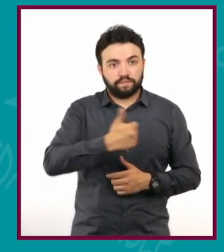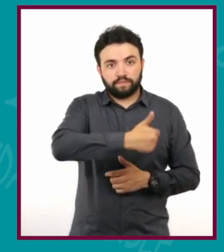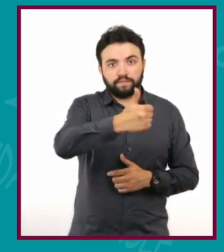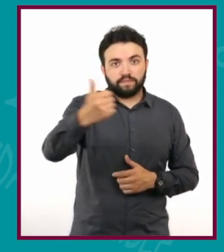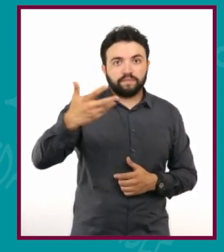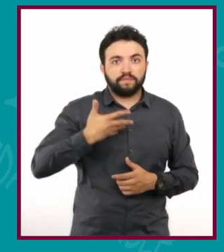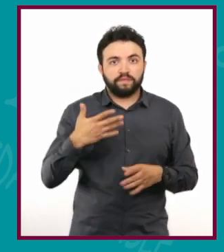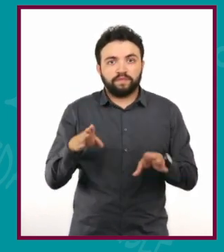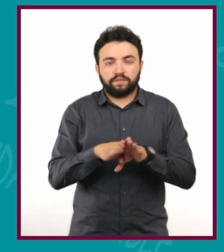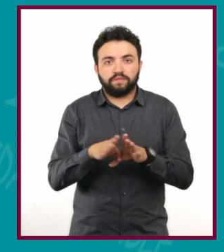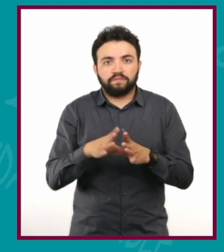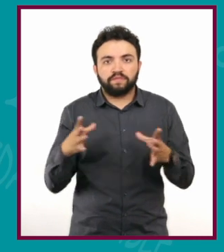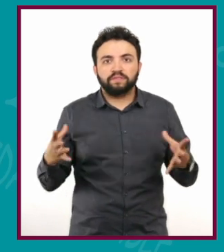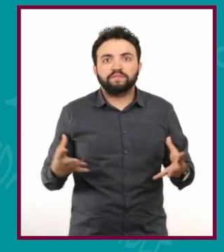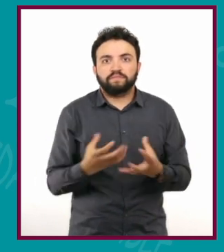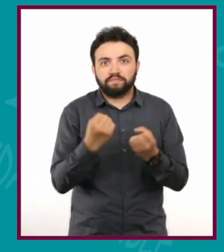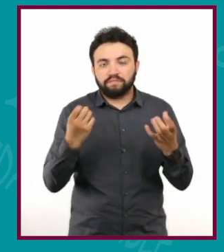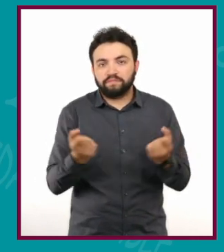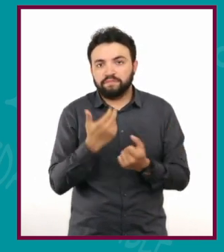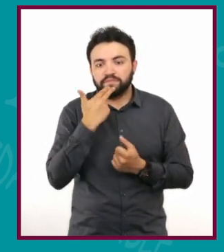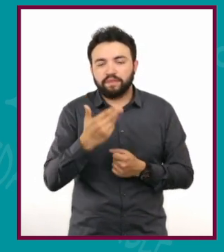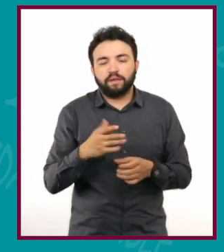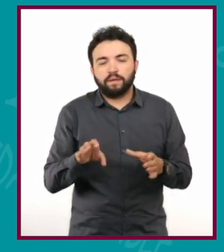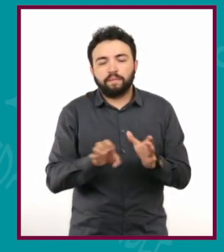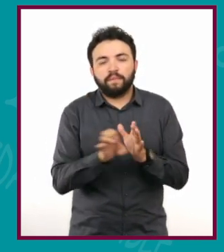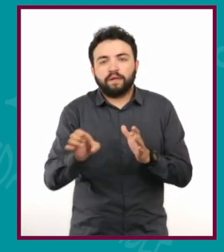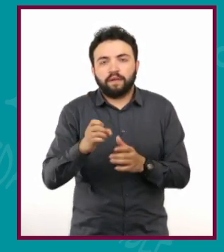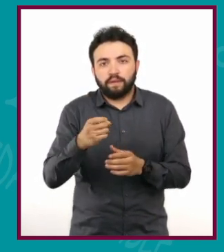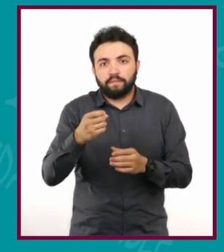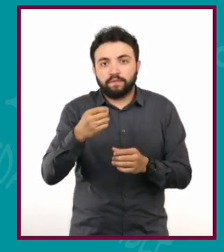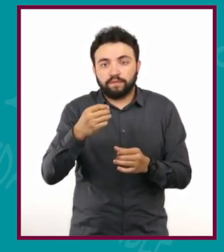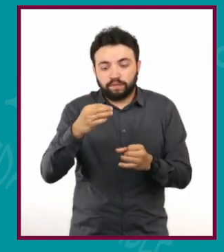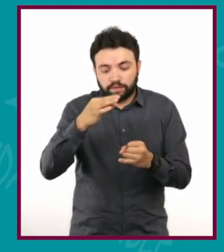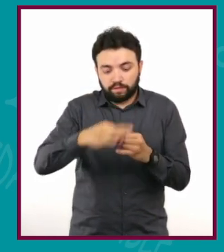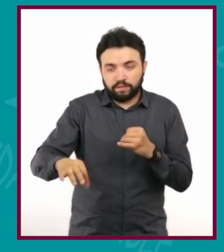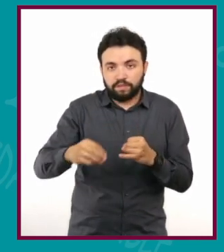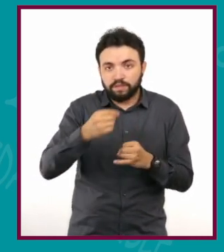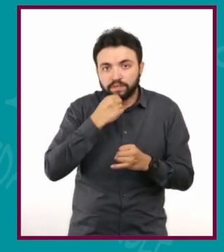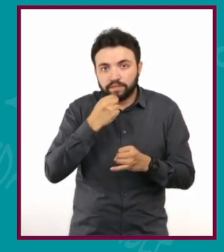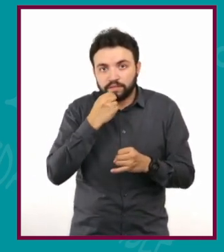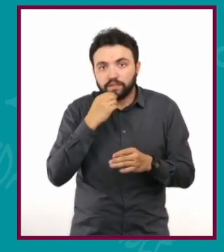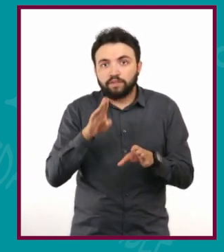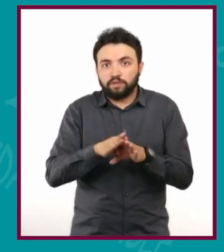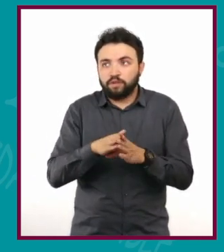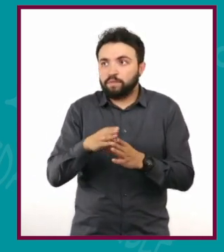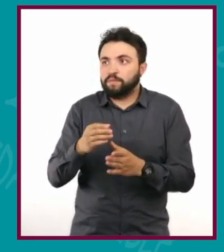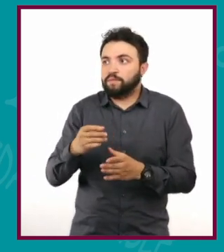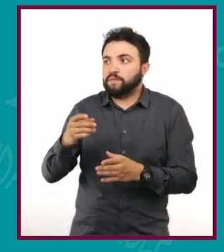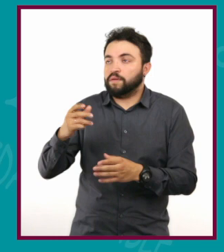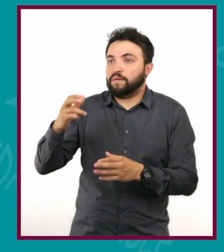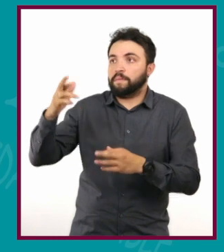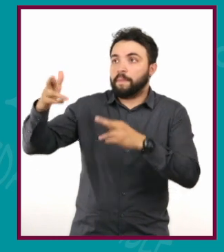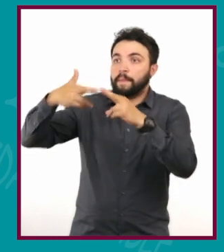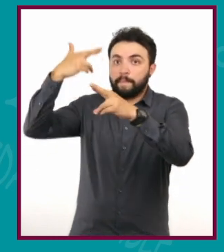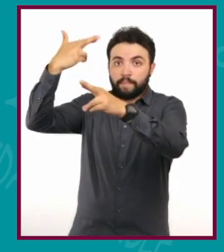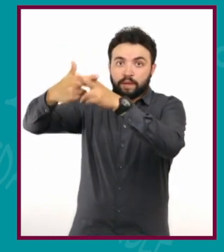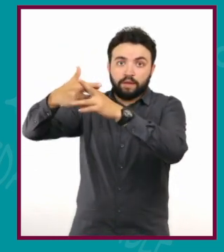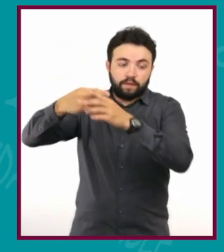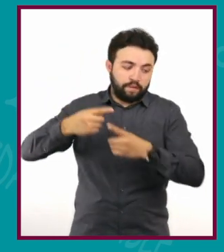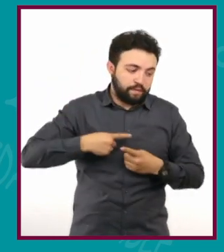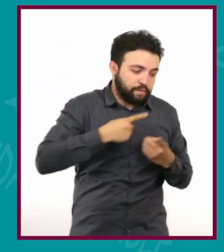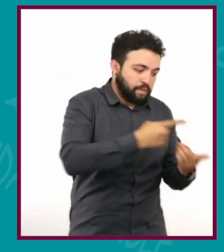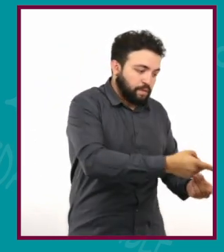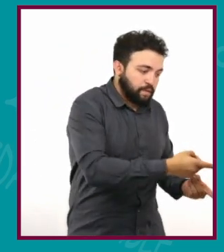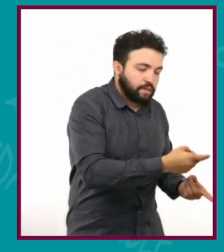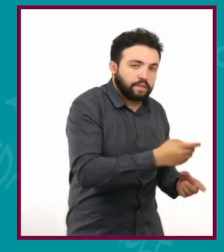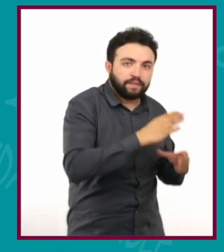Enriquecen a cada participante. Por ejemplo, los menores legitiman el saber de los mayores y los mayores